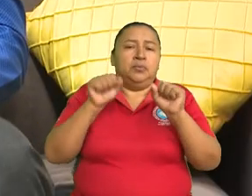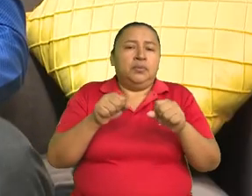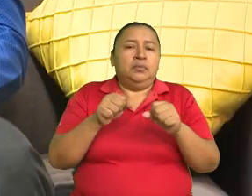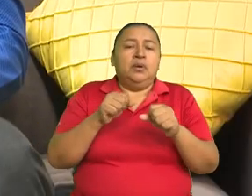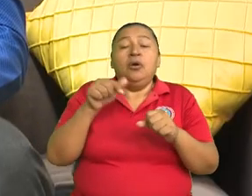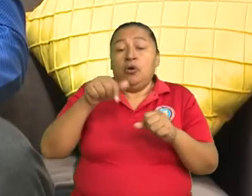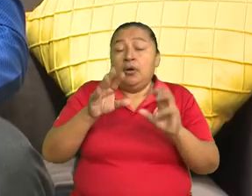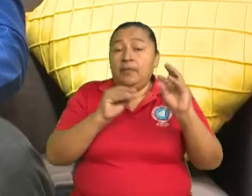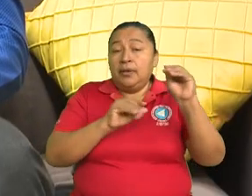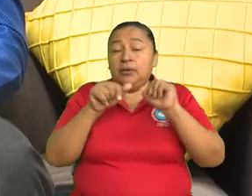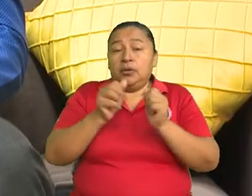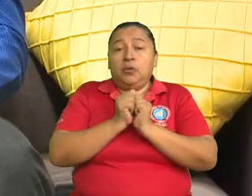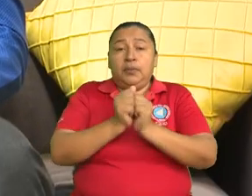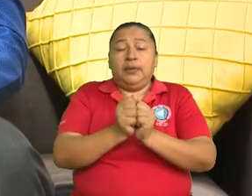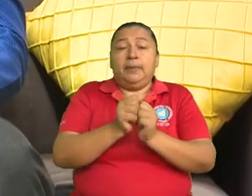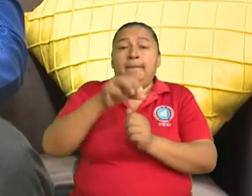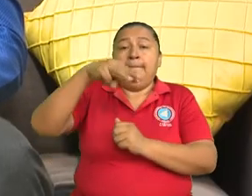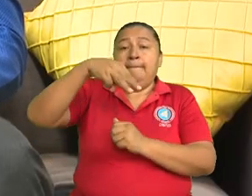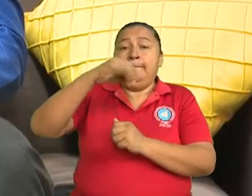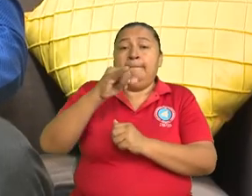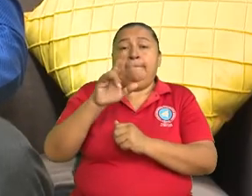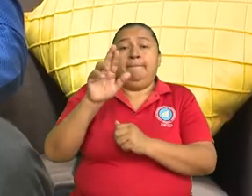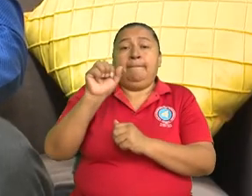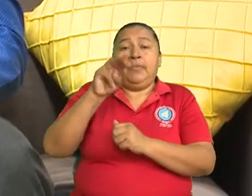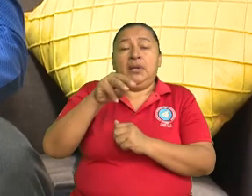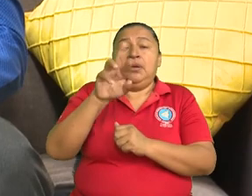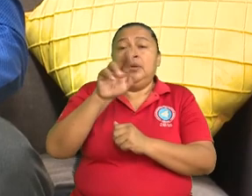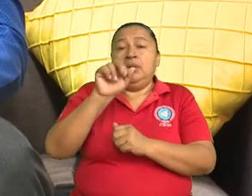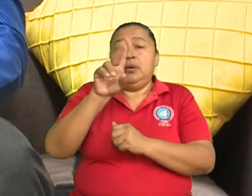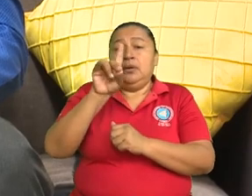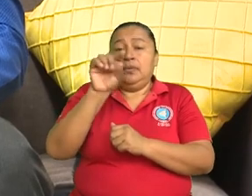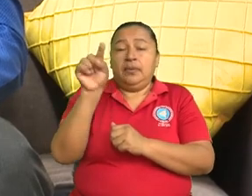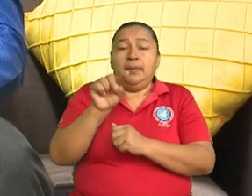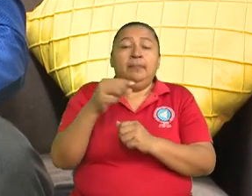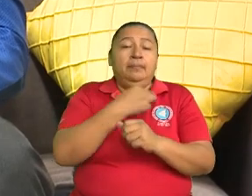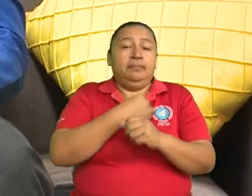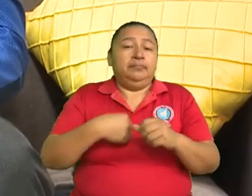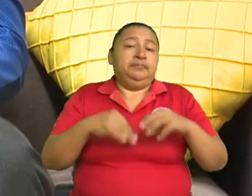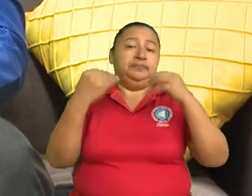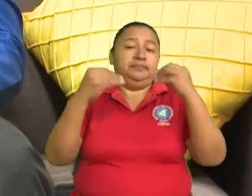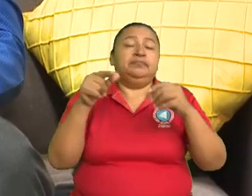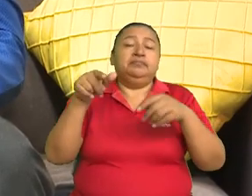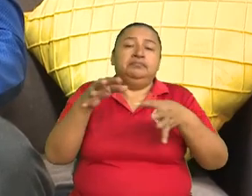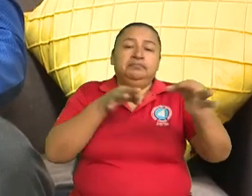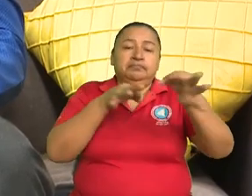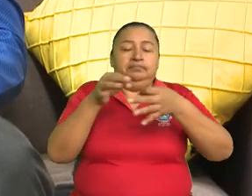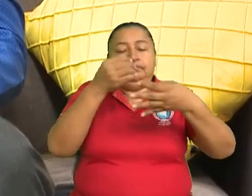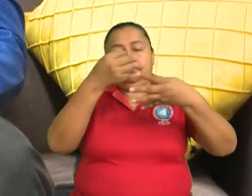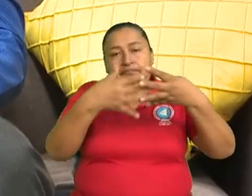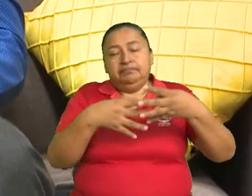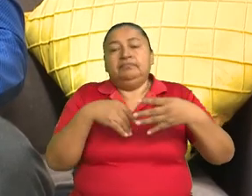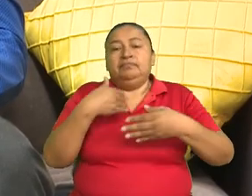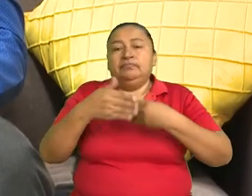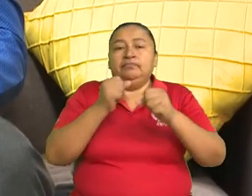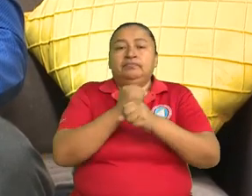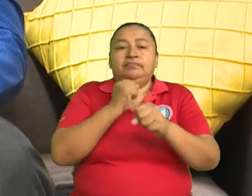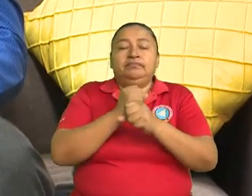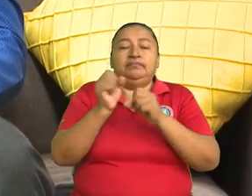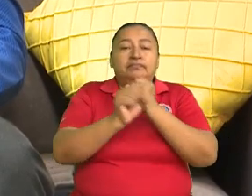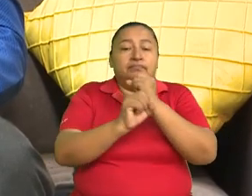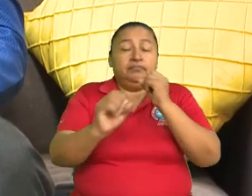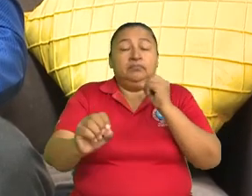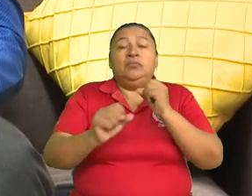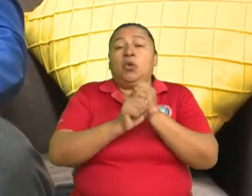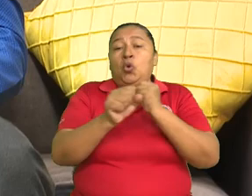hoy conversamos con la compañera Miriam Raude, ministra de Educación. Con ella detallamos precisamente el ritmo de la ejecución de la campaña Orgullo